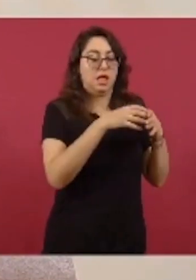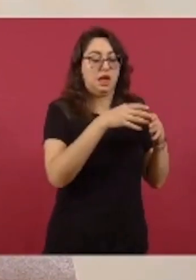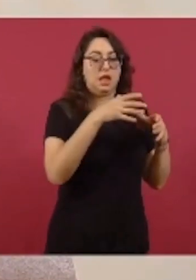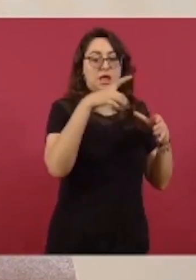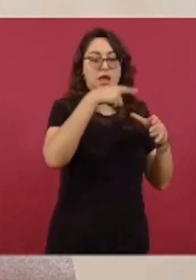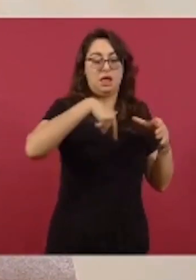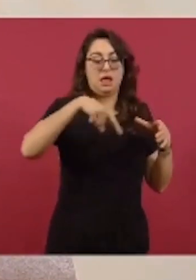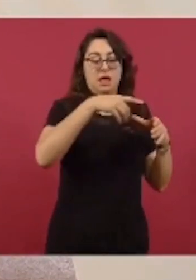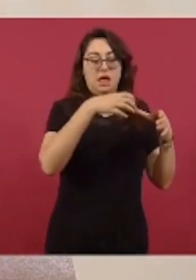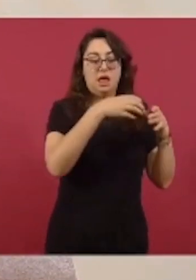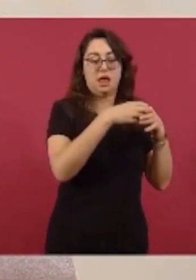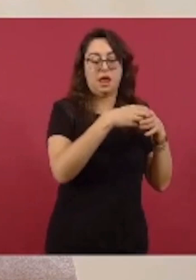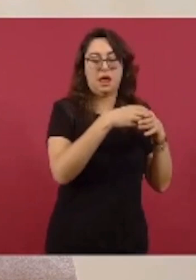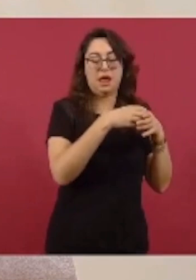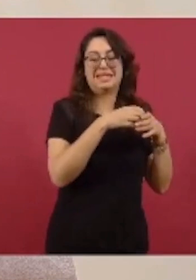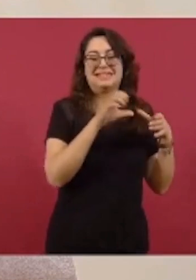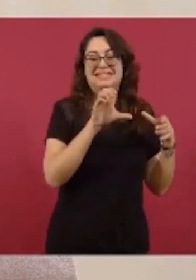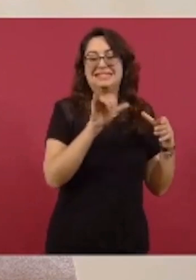es